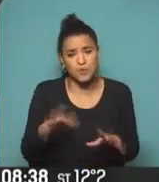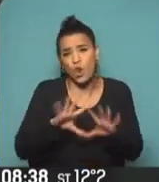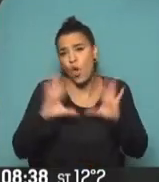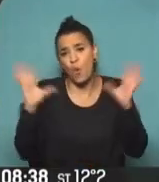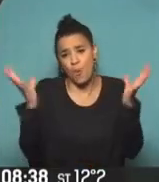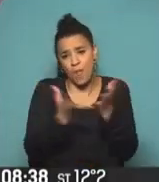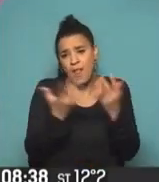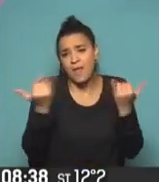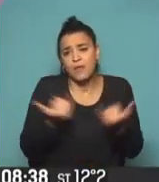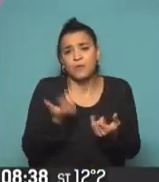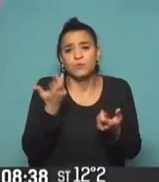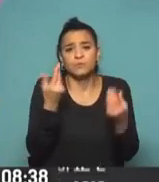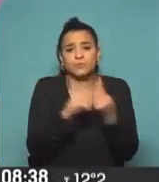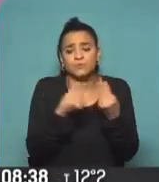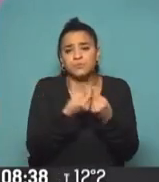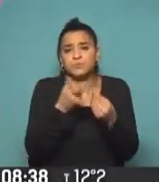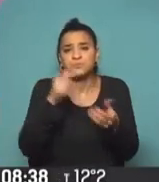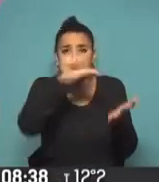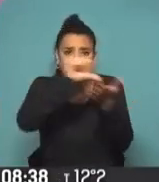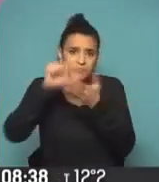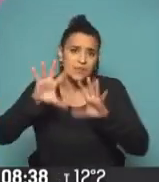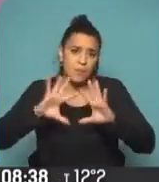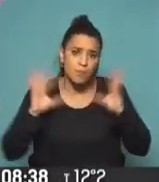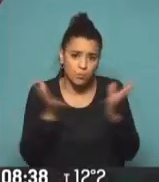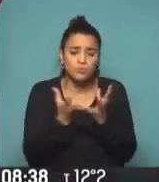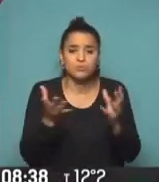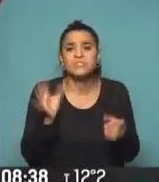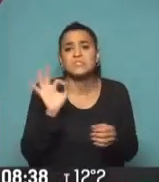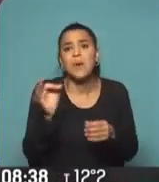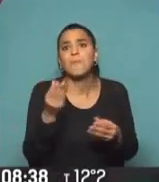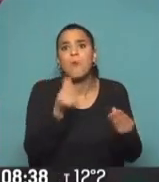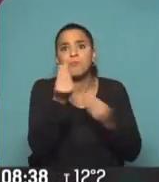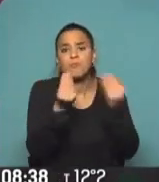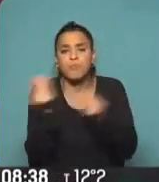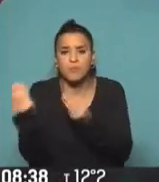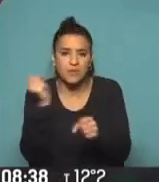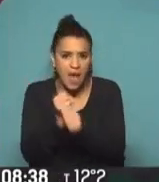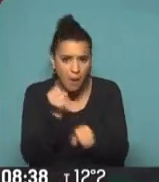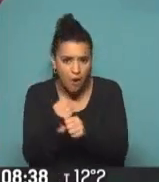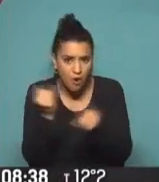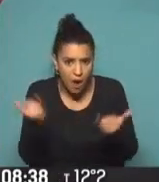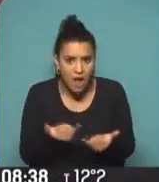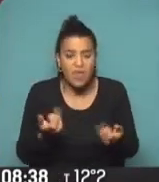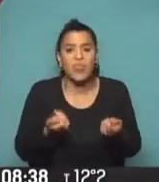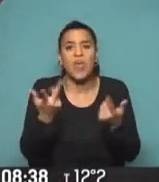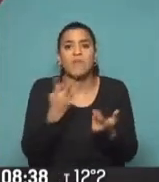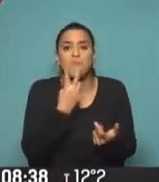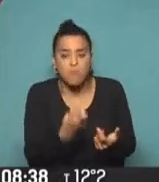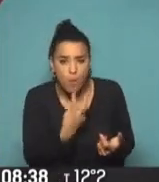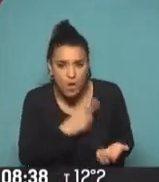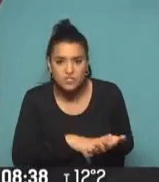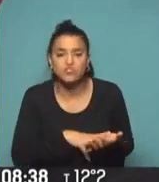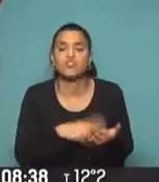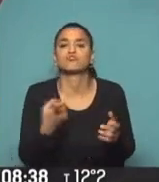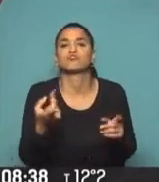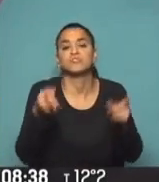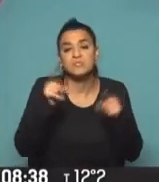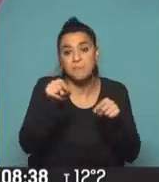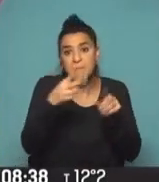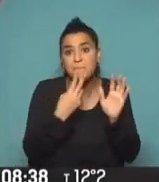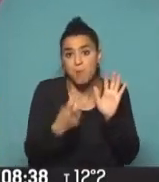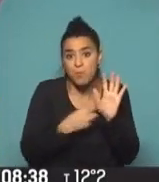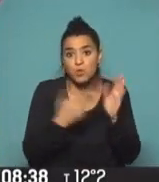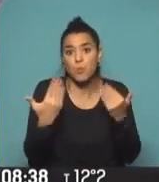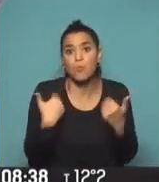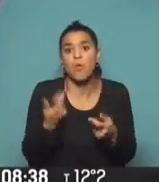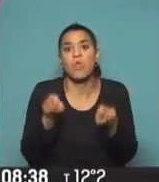hay muchos precedentes en muchos países del mundo sabemos que genera puestos de trabajo sabemos que genera impuestos y sabemos que esos esos impuestos